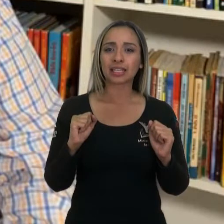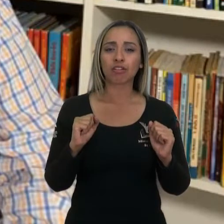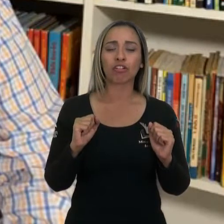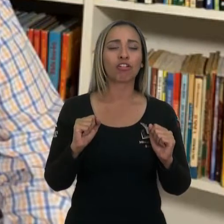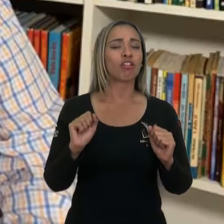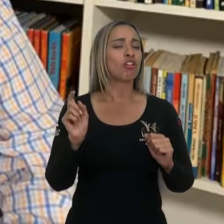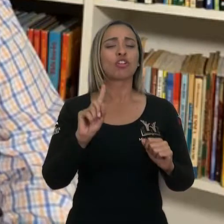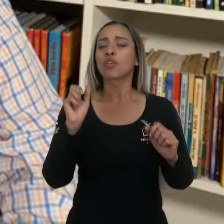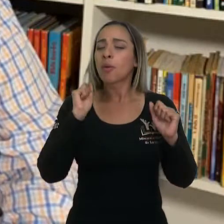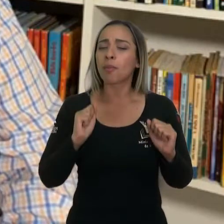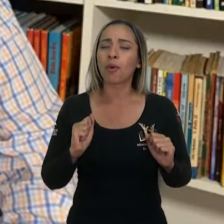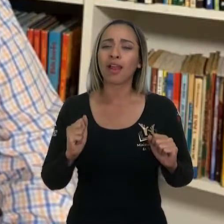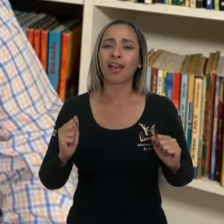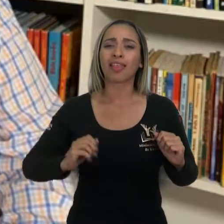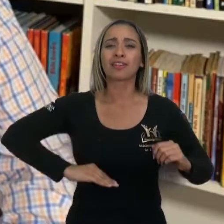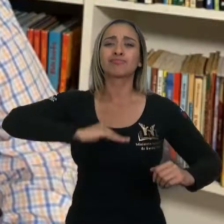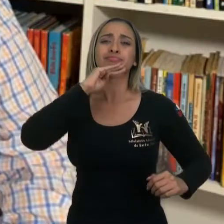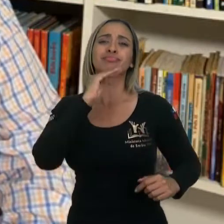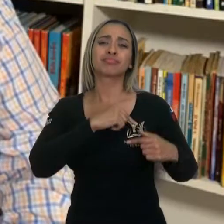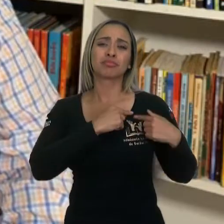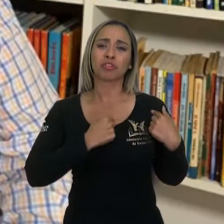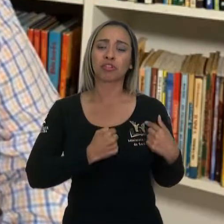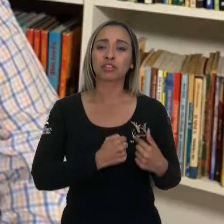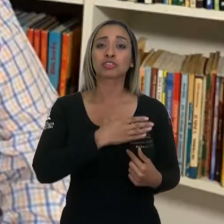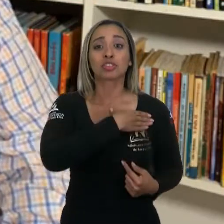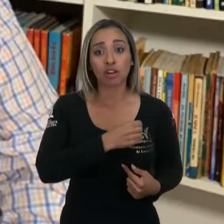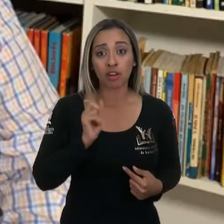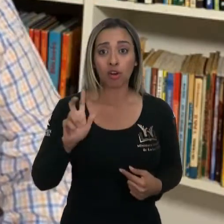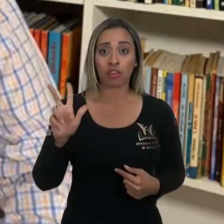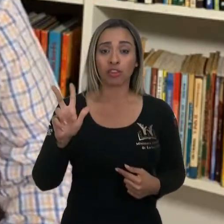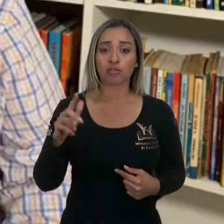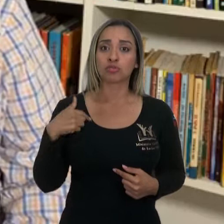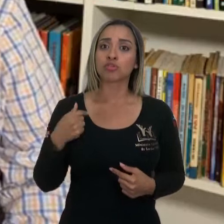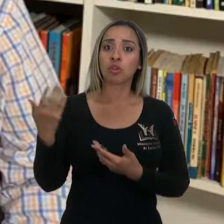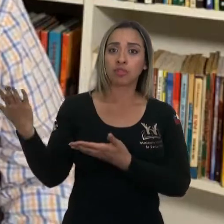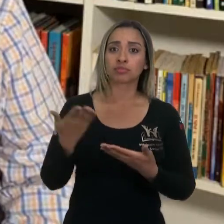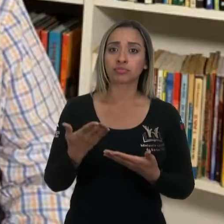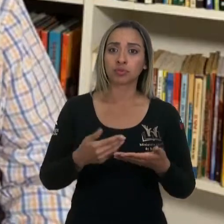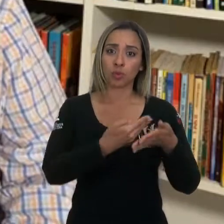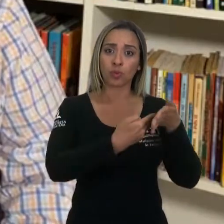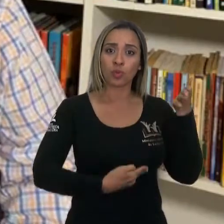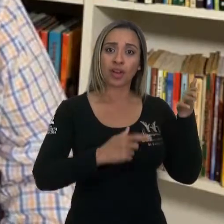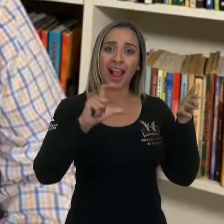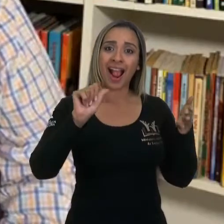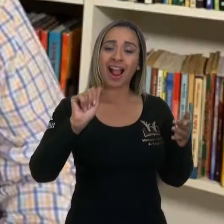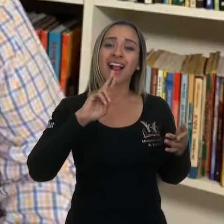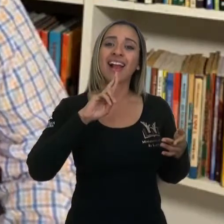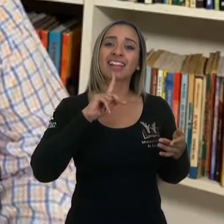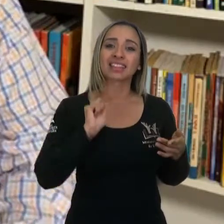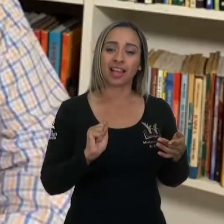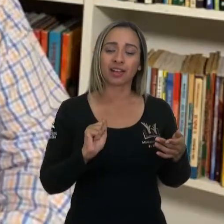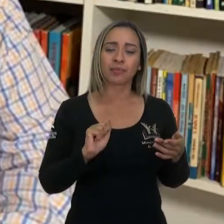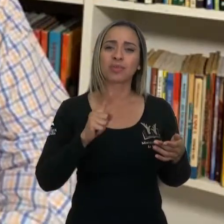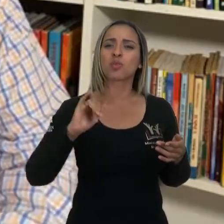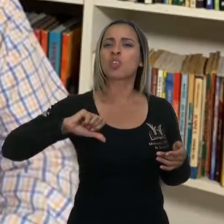no puede apoderarse del corazón de los hijos de Dios. Acabo de recibir una carta de una joven